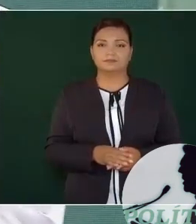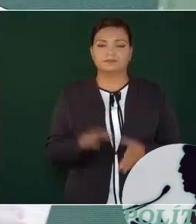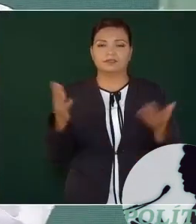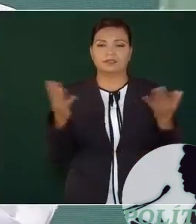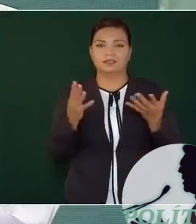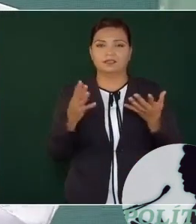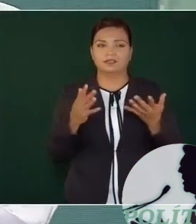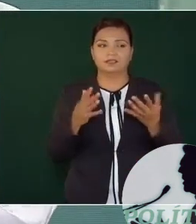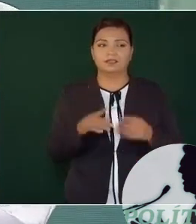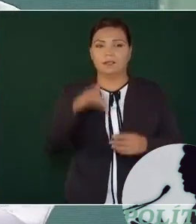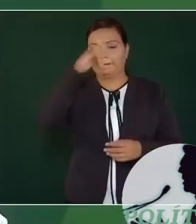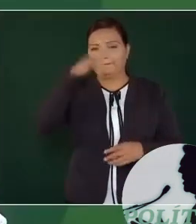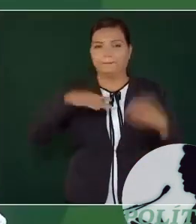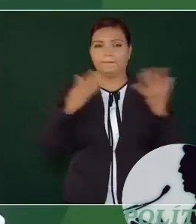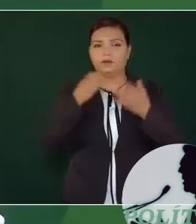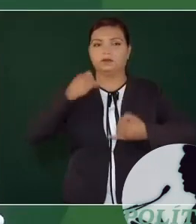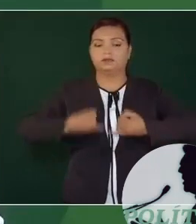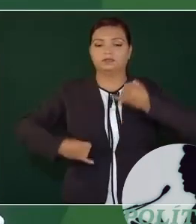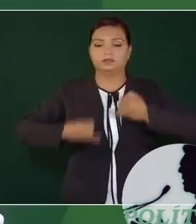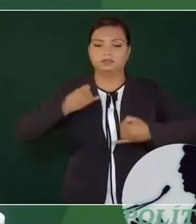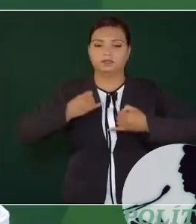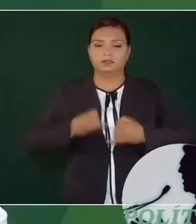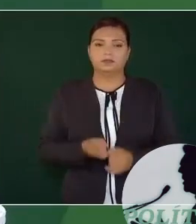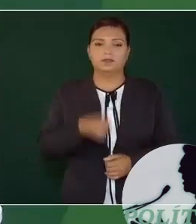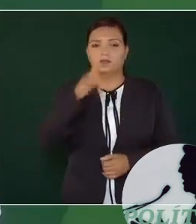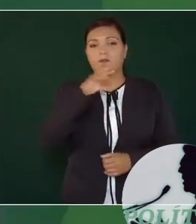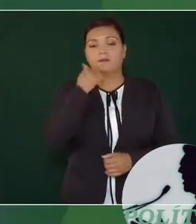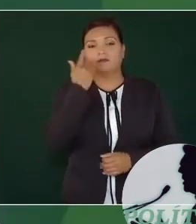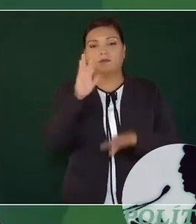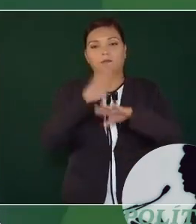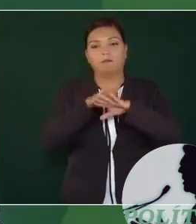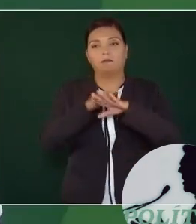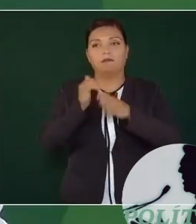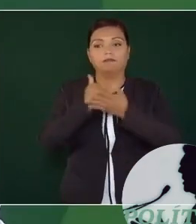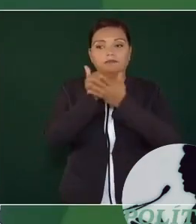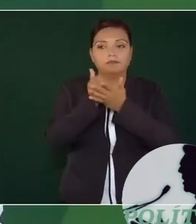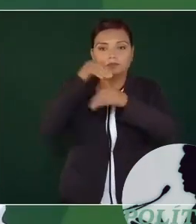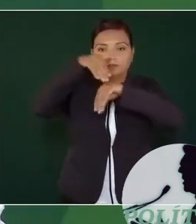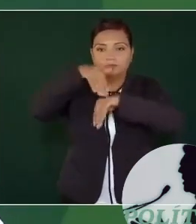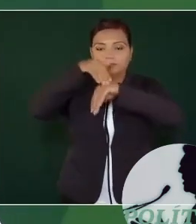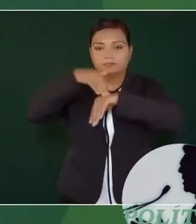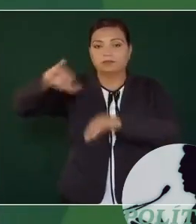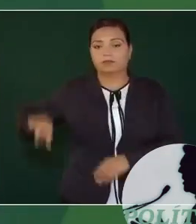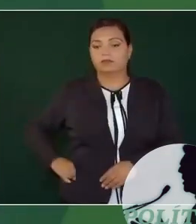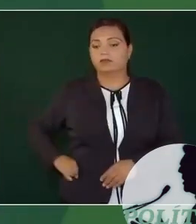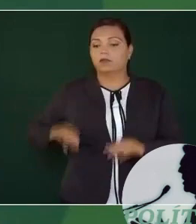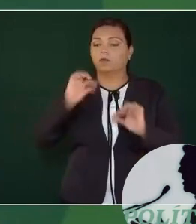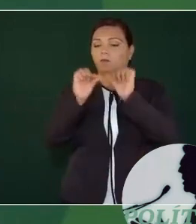dedicado a hacer justicia, sino a servir los intereses de una